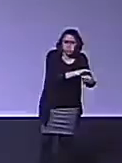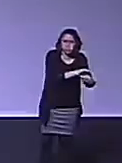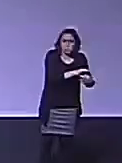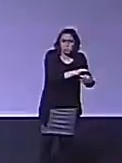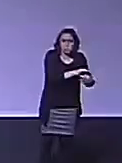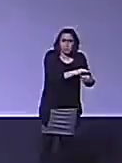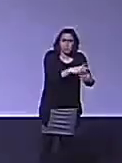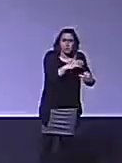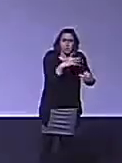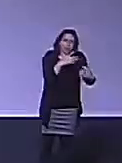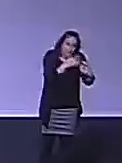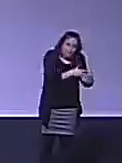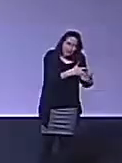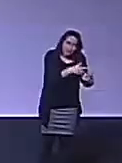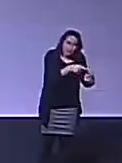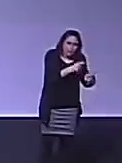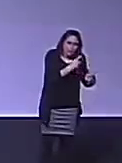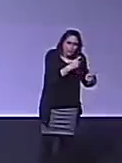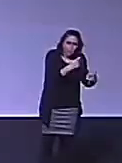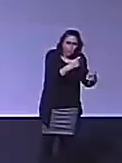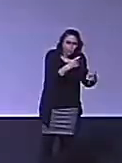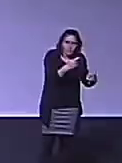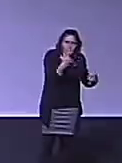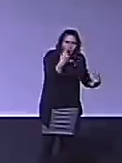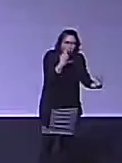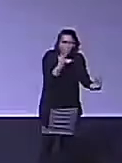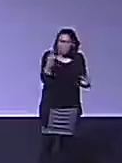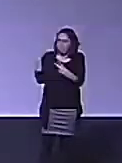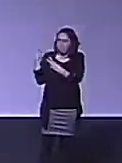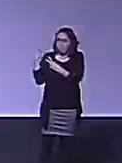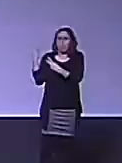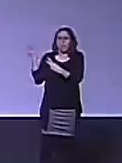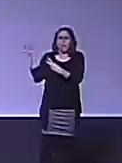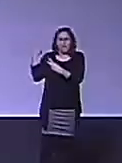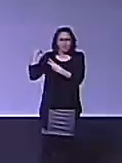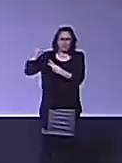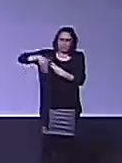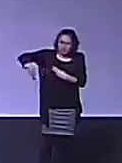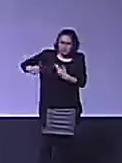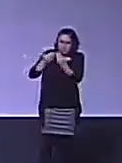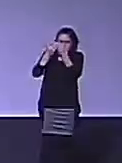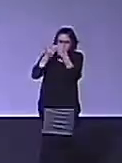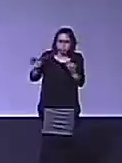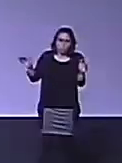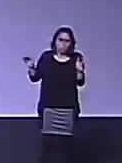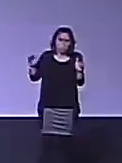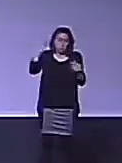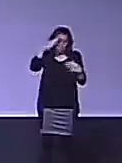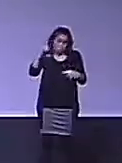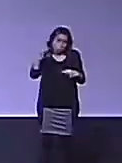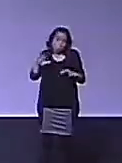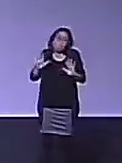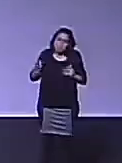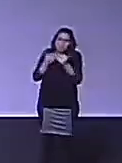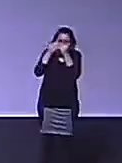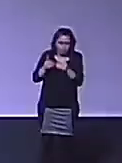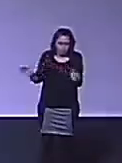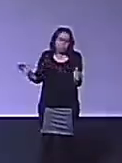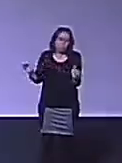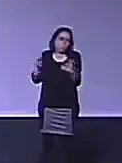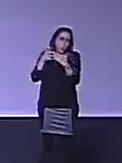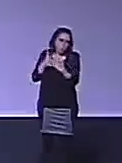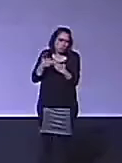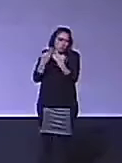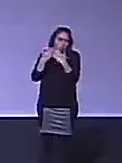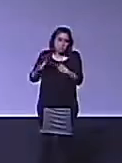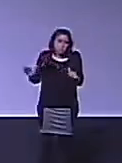abrieron camino, a veces con absoluta inconsciencia, todo hay que decirlo. Inconsciencia porque eran etapas en las que no era fácil dar